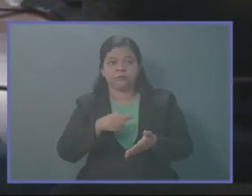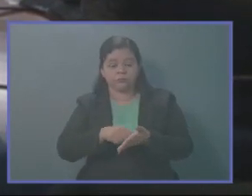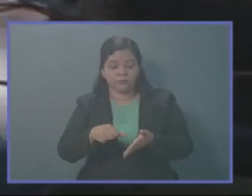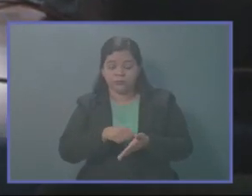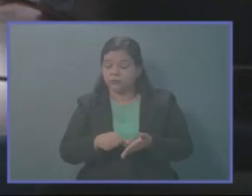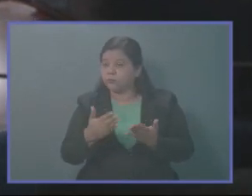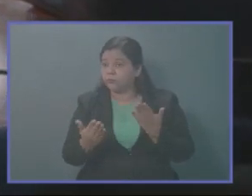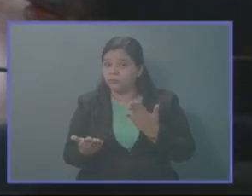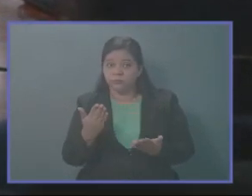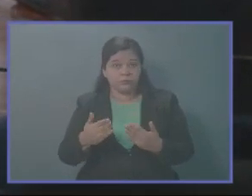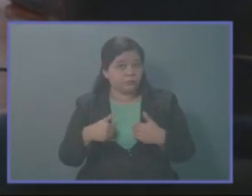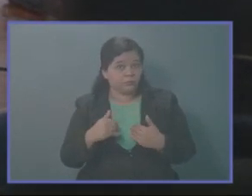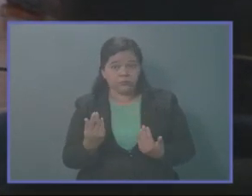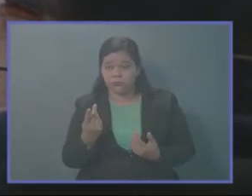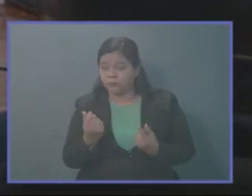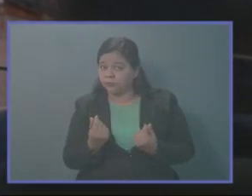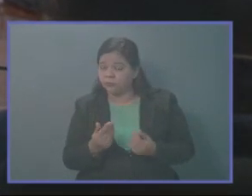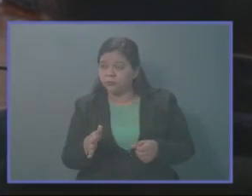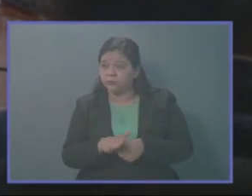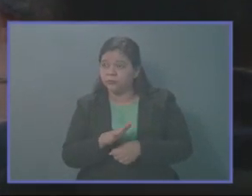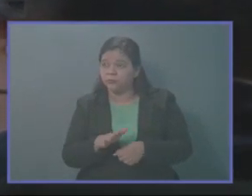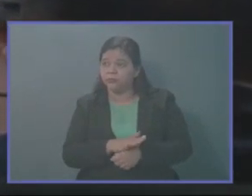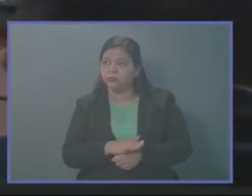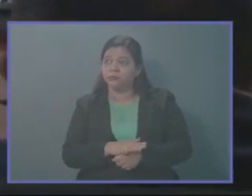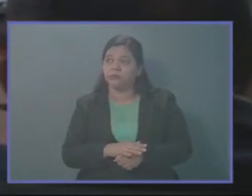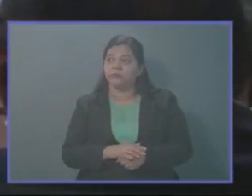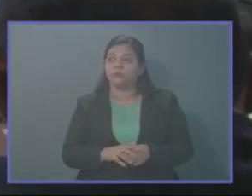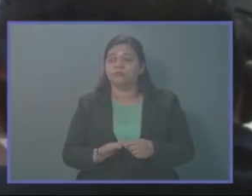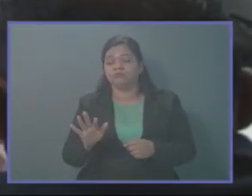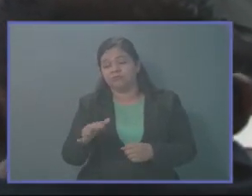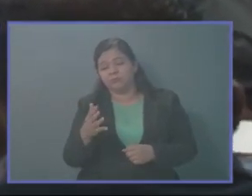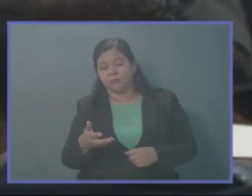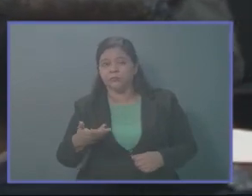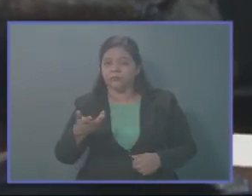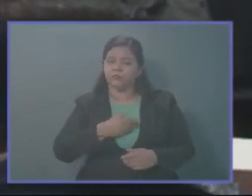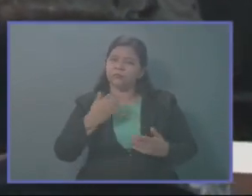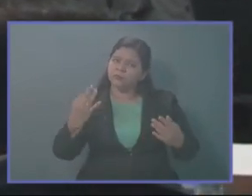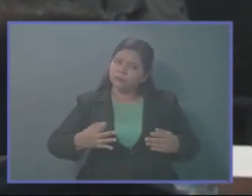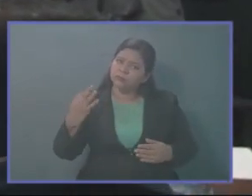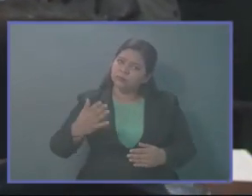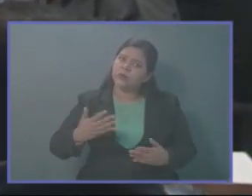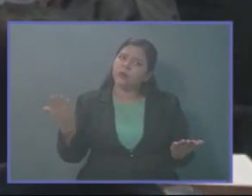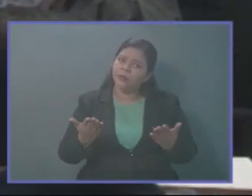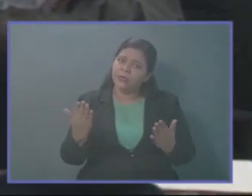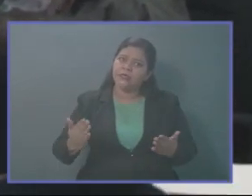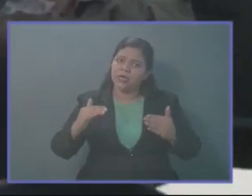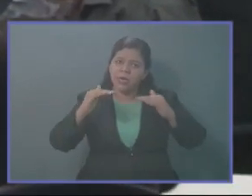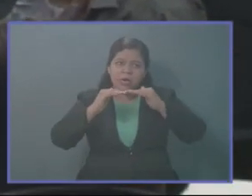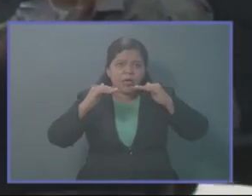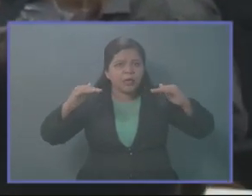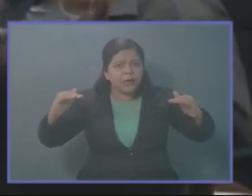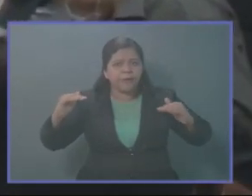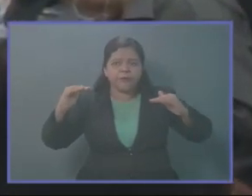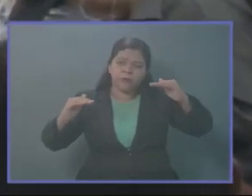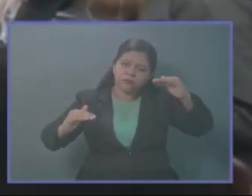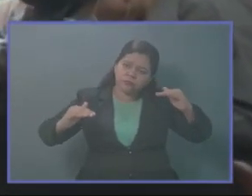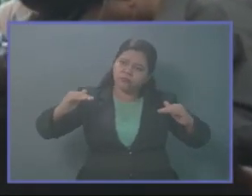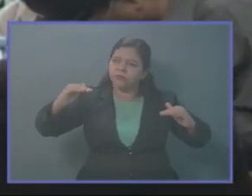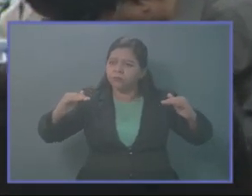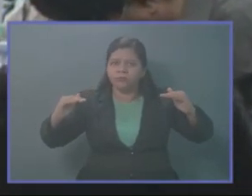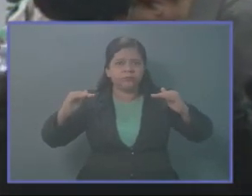recursos, muchas veces hacemos la balanza tiene que ser equitativa. Nosotros todos